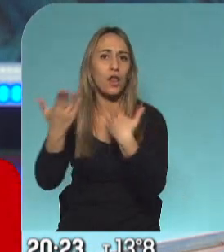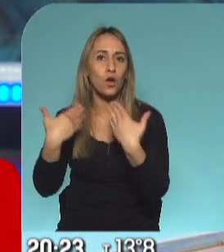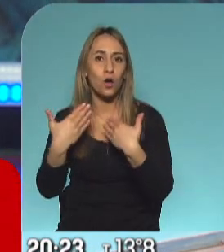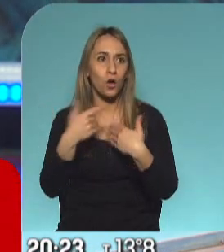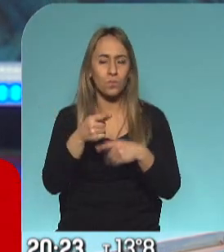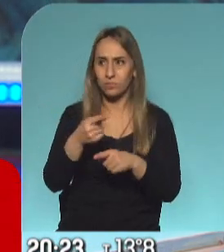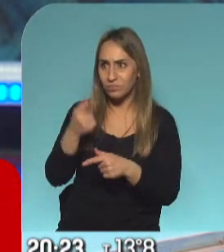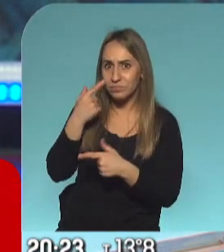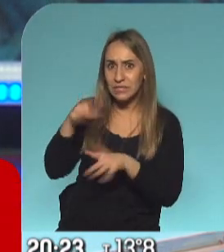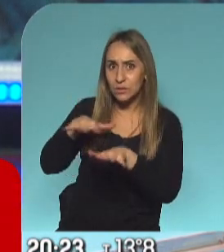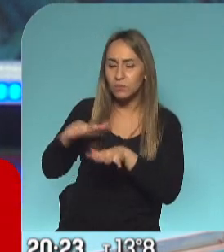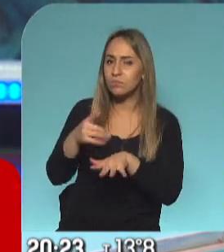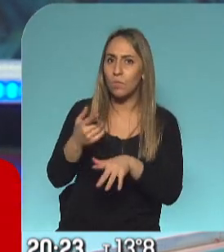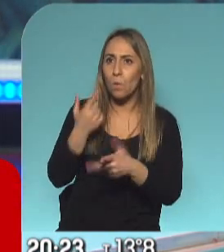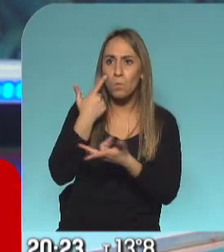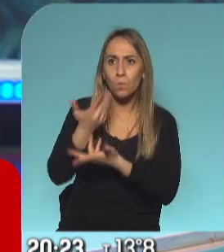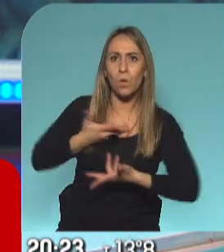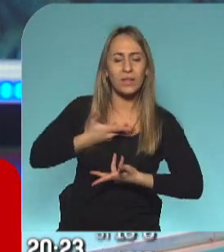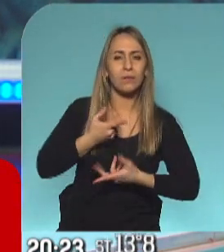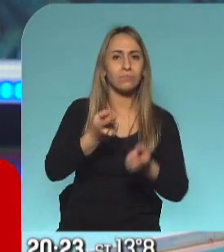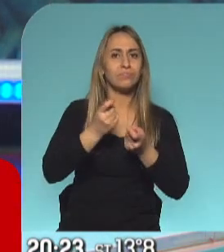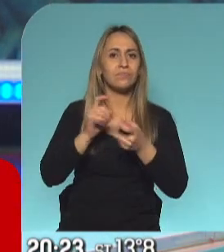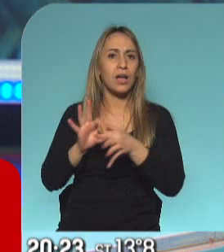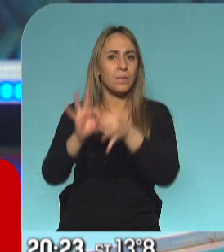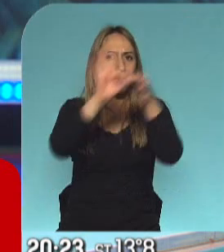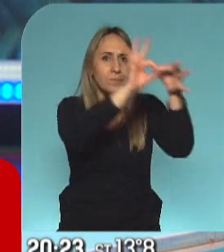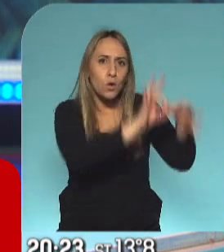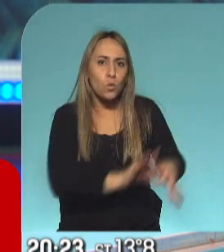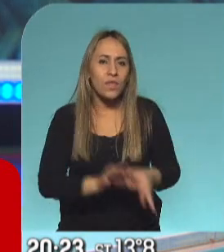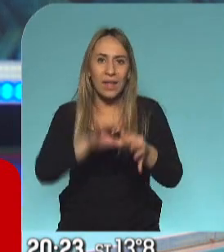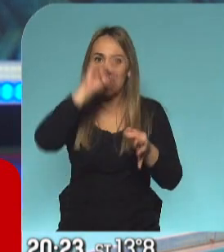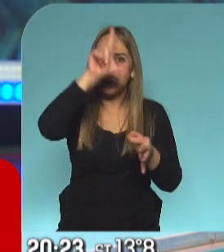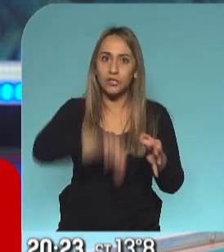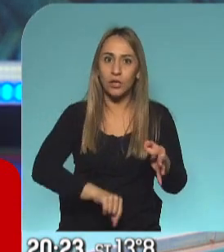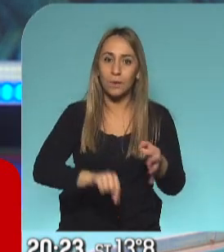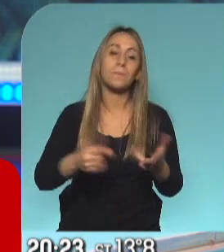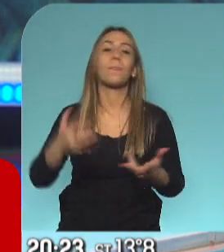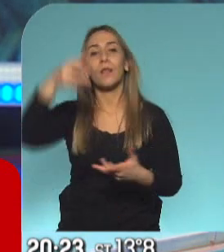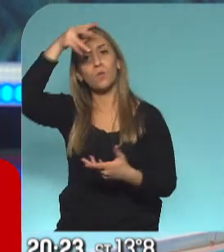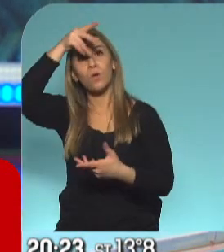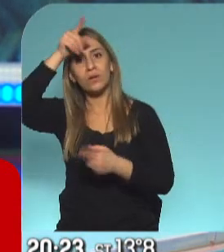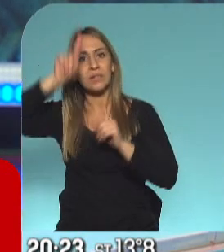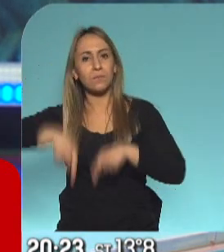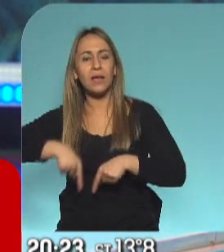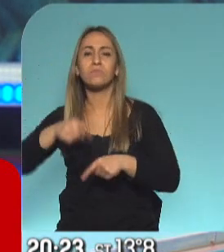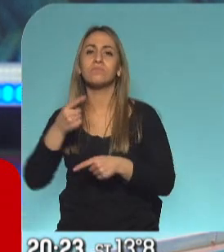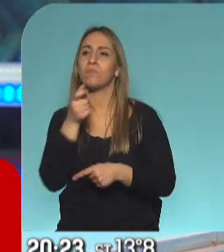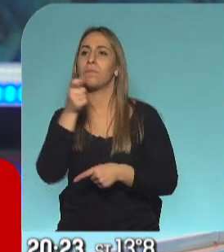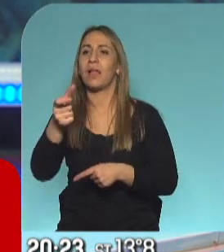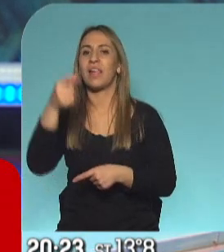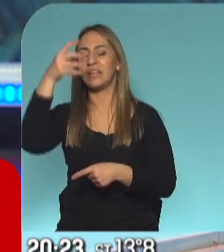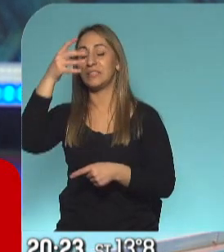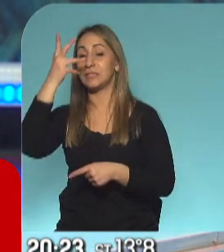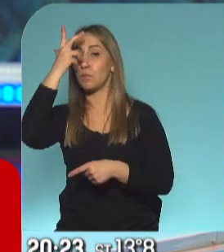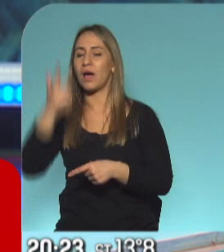necesidad de la unidad nacional. Y Patricia Bullrich también evocó a San Martín, citó a San Martín para dar un mensaje completamente opuesto. Lo que dijo Patricia